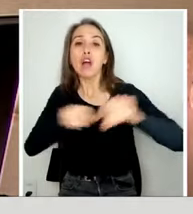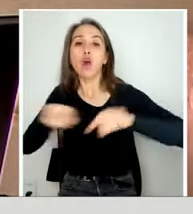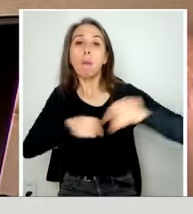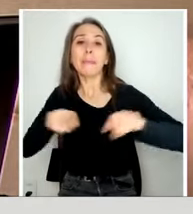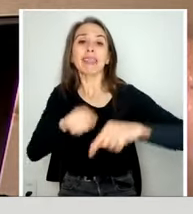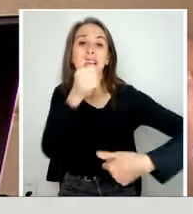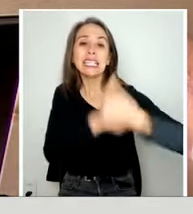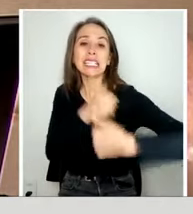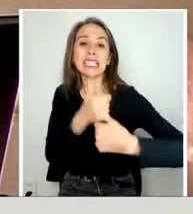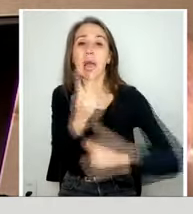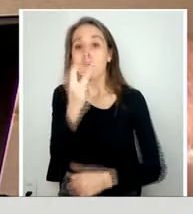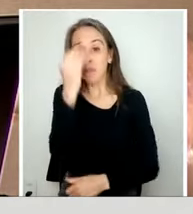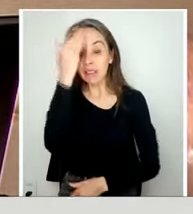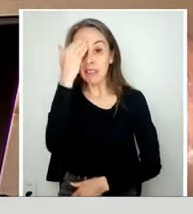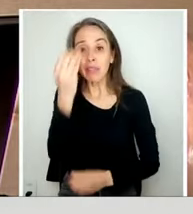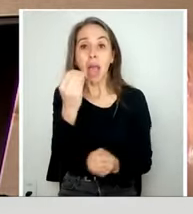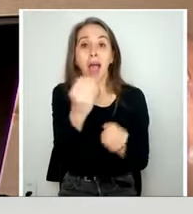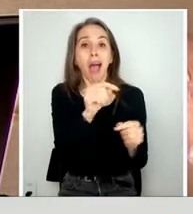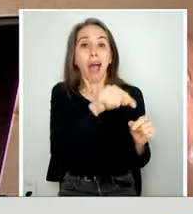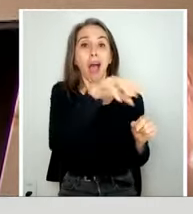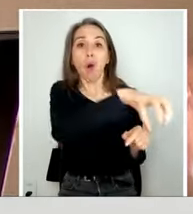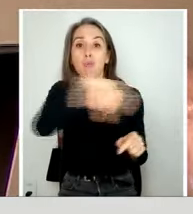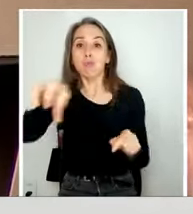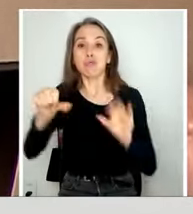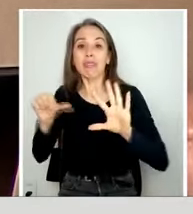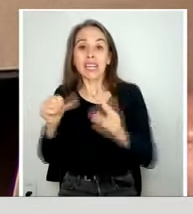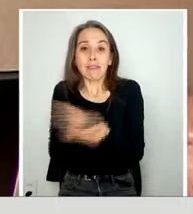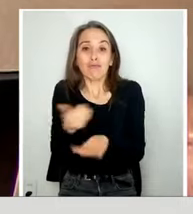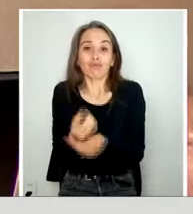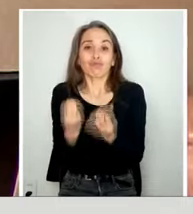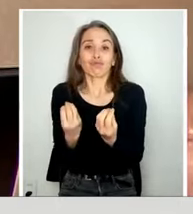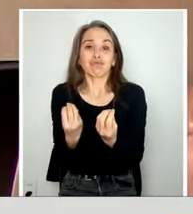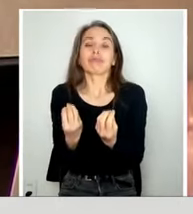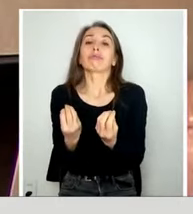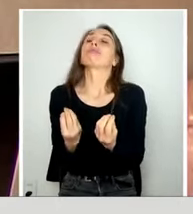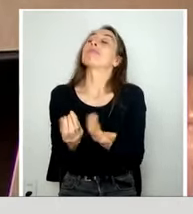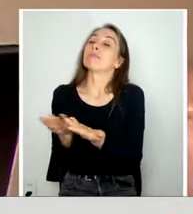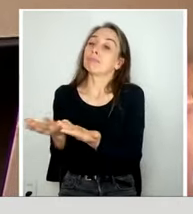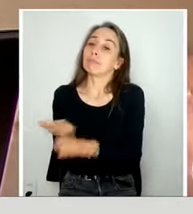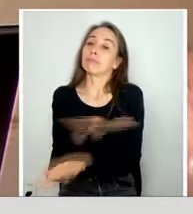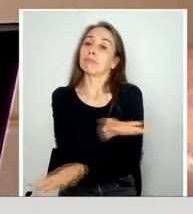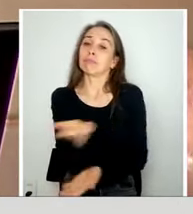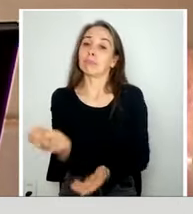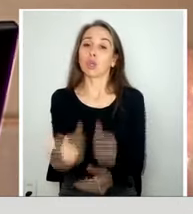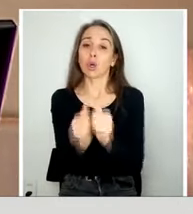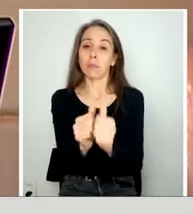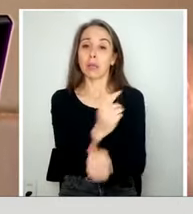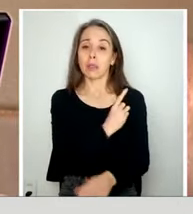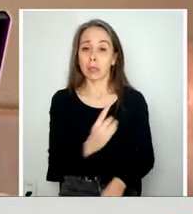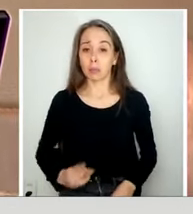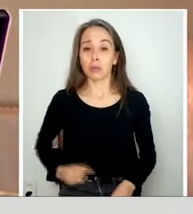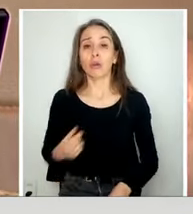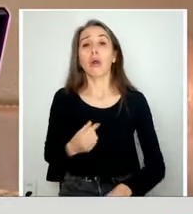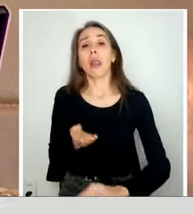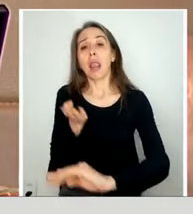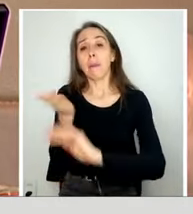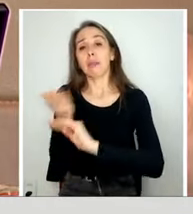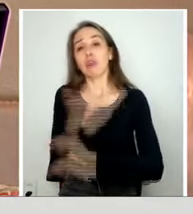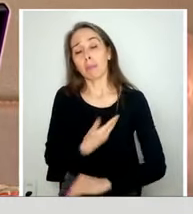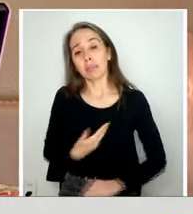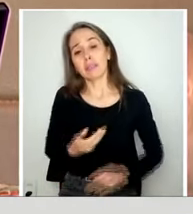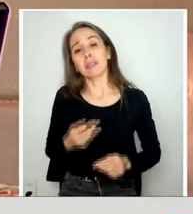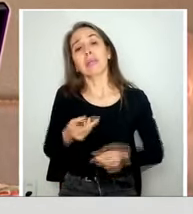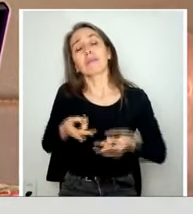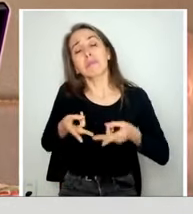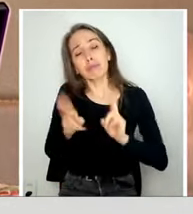dura esta fecha quiero pedirles a los honorables colegas y solicitar a usted tenga bien aprobar la